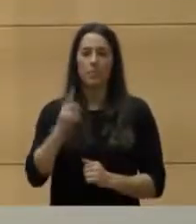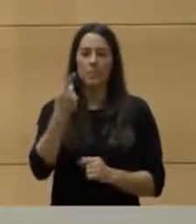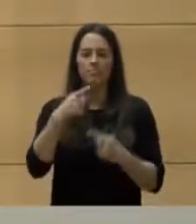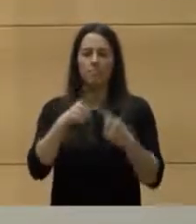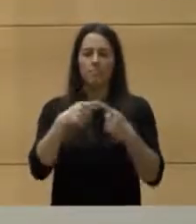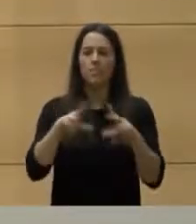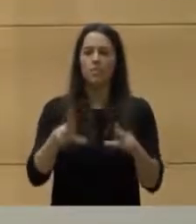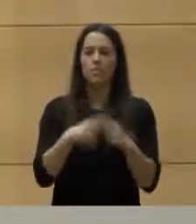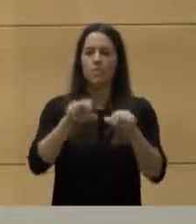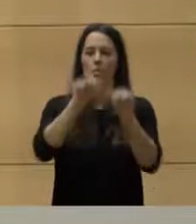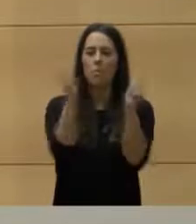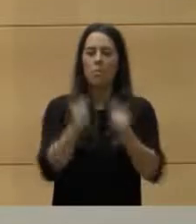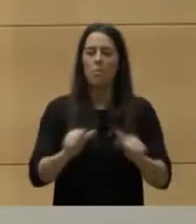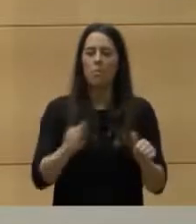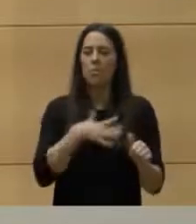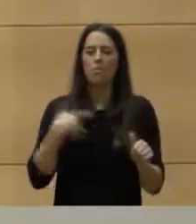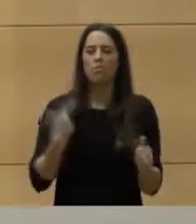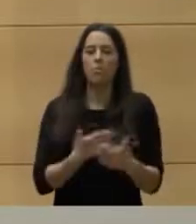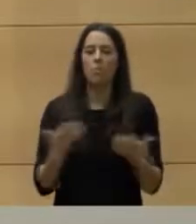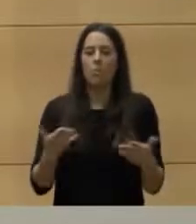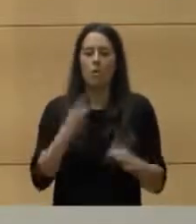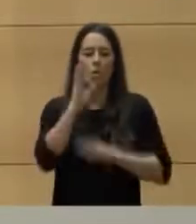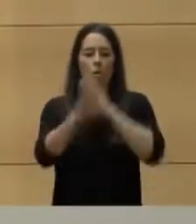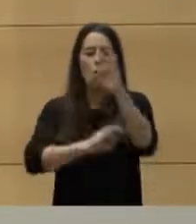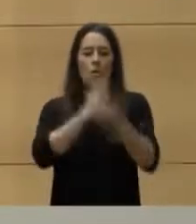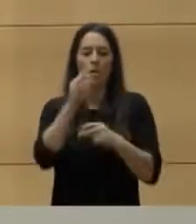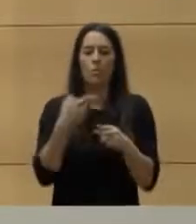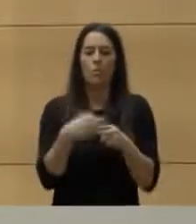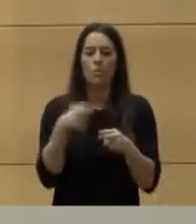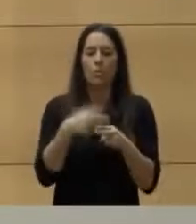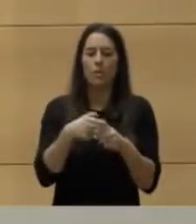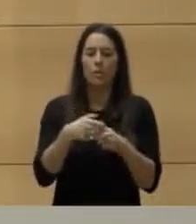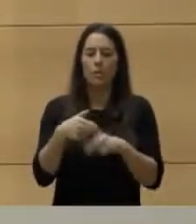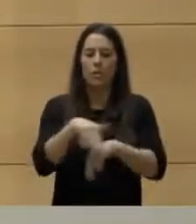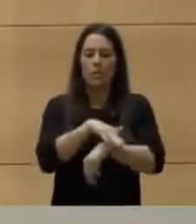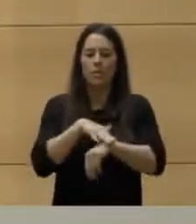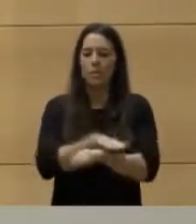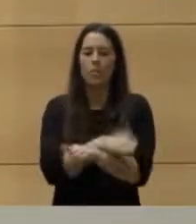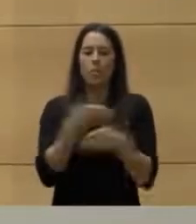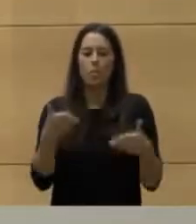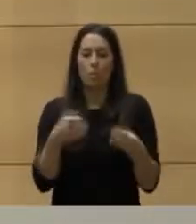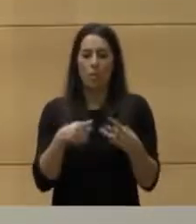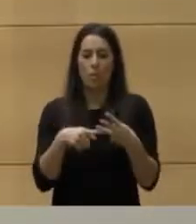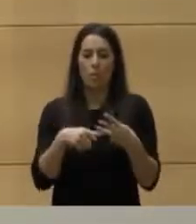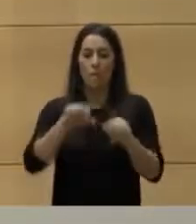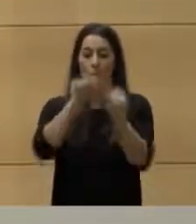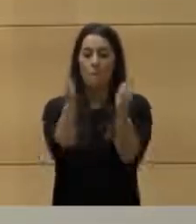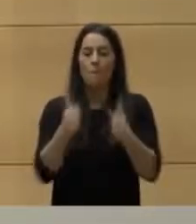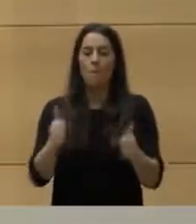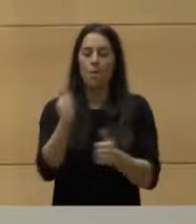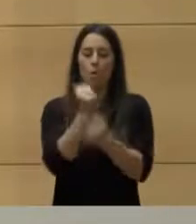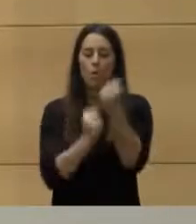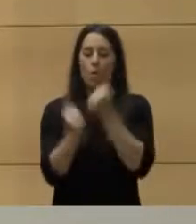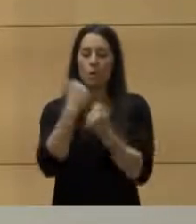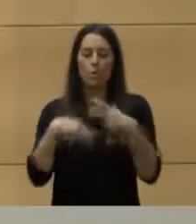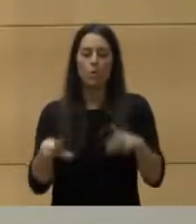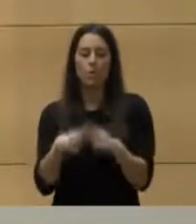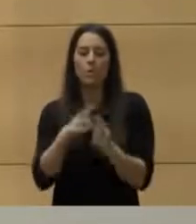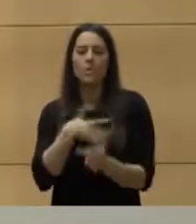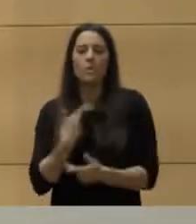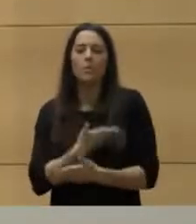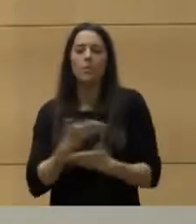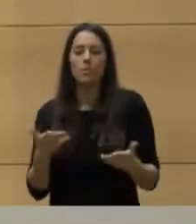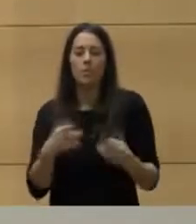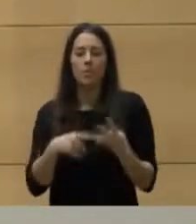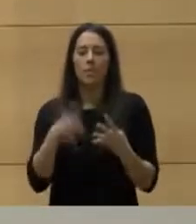quiere? ¿Qué organización política del Estado? ¿Qué modelo económico y social se quiere? ¿Qué derechos